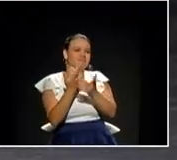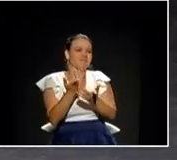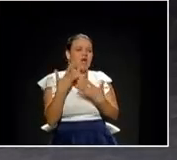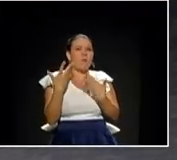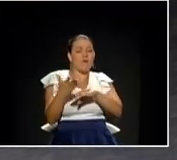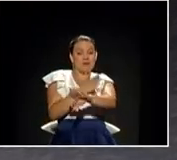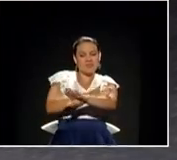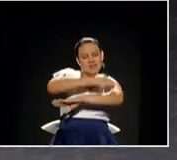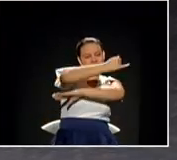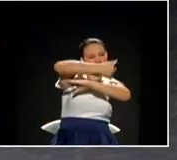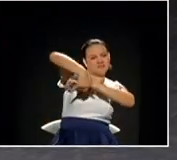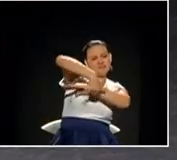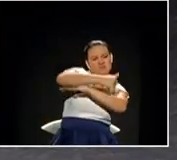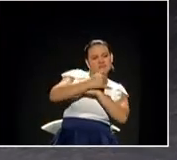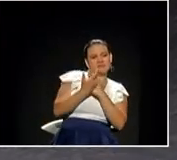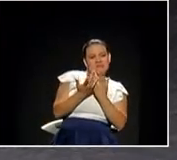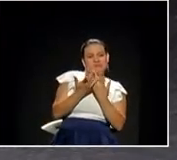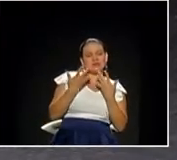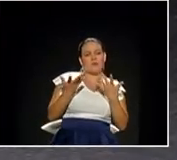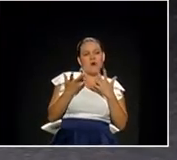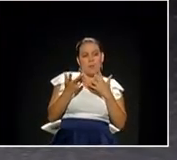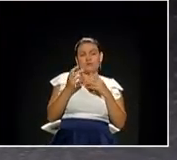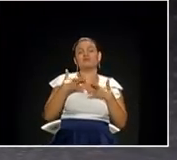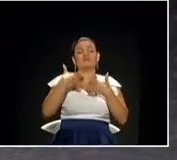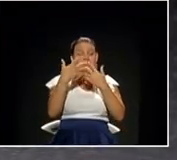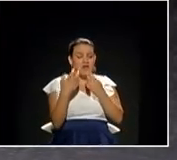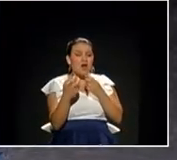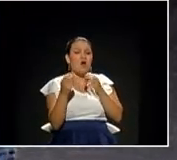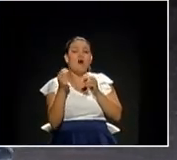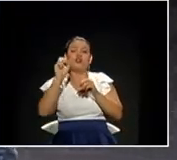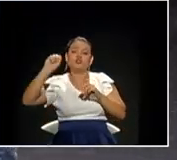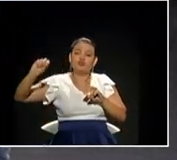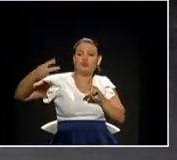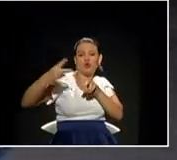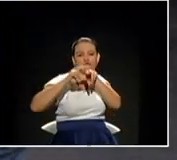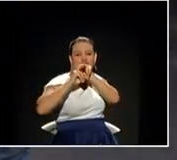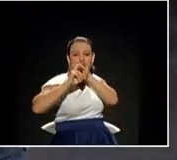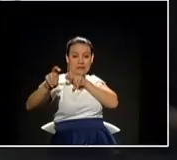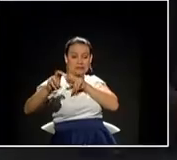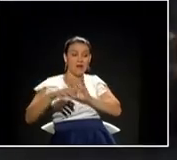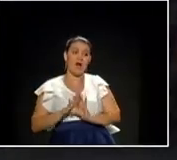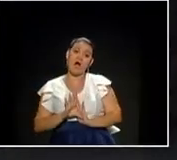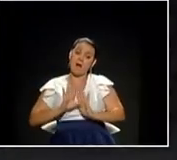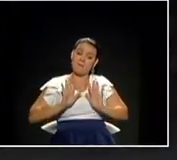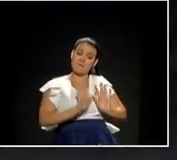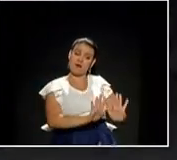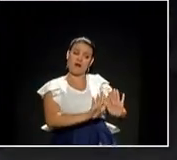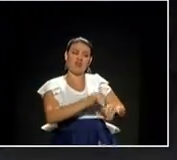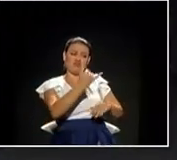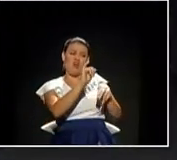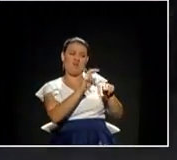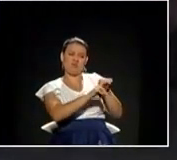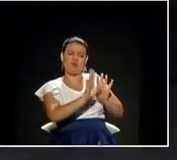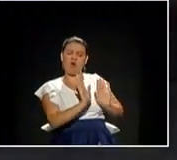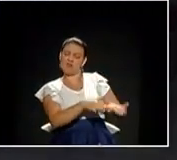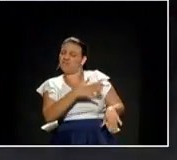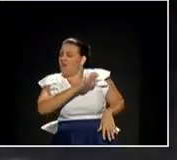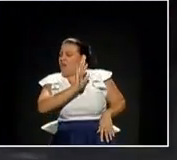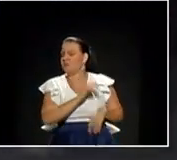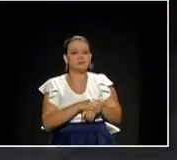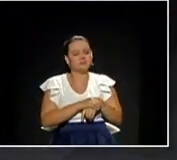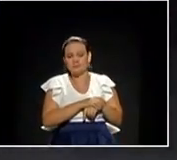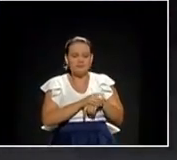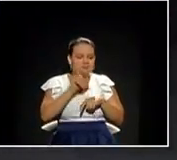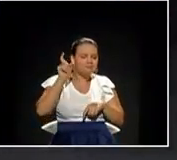factibilidad de la segunda línea de metro para medellín medellín no se puede quedar estancada nosotros tenemos que avanzar si uno no